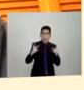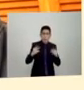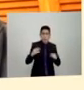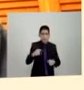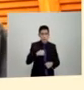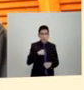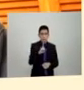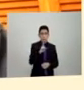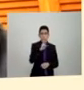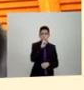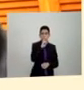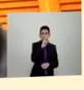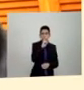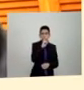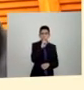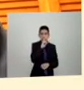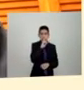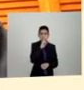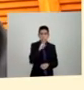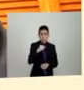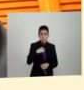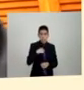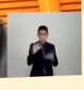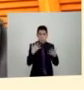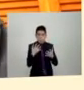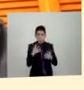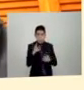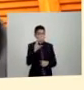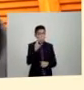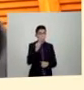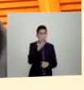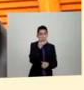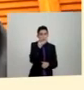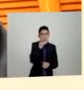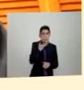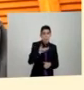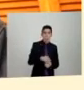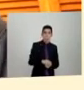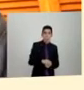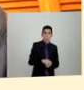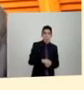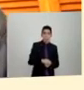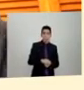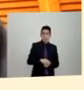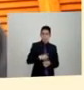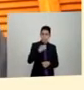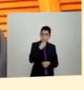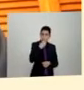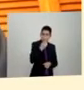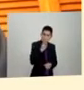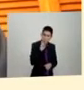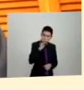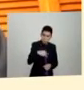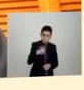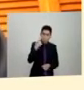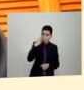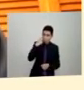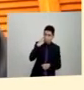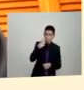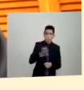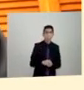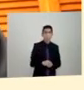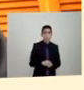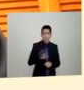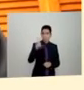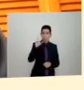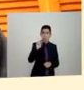instante en silencio, cosa que no suelo hacer. Y tuve que decir la verdad, decirle, ¿sabe qué, compañero?